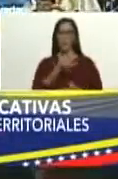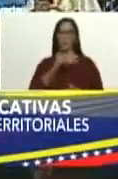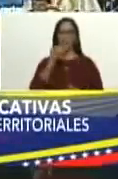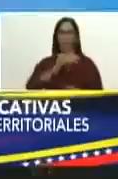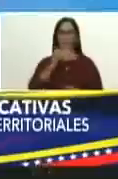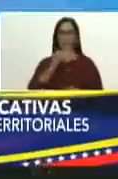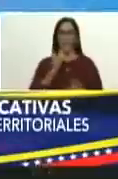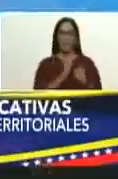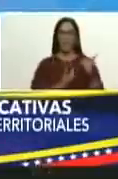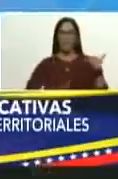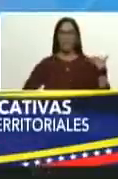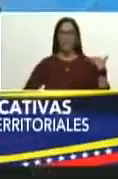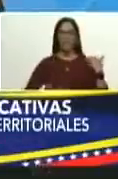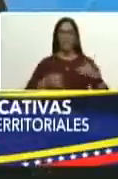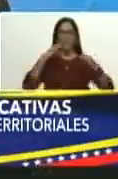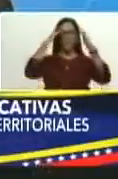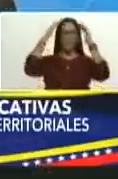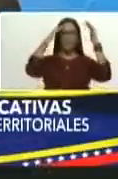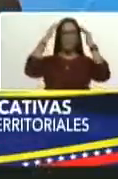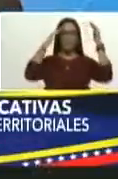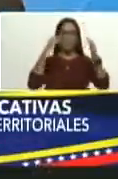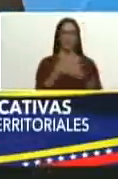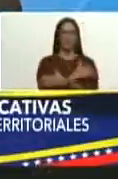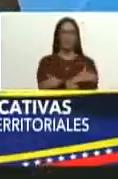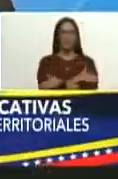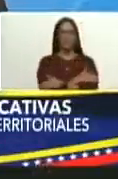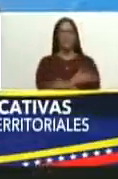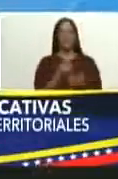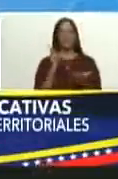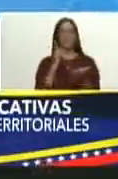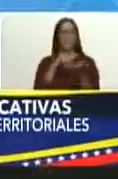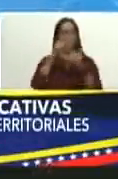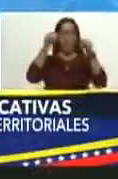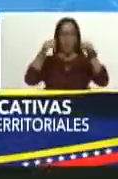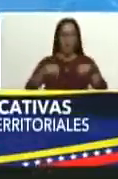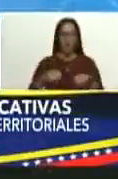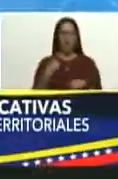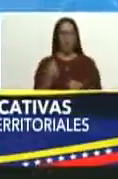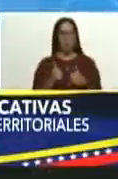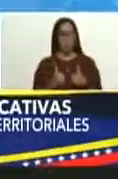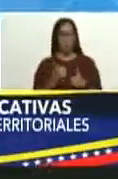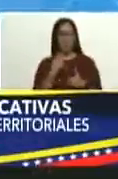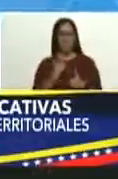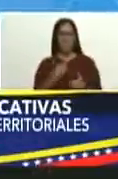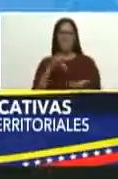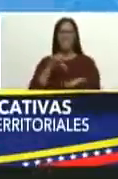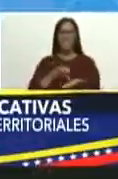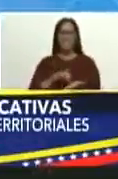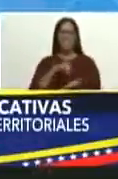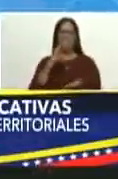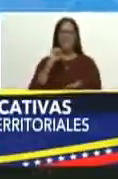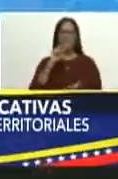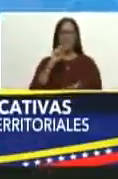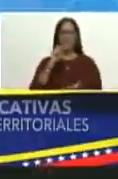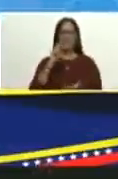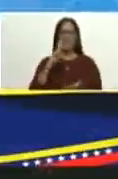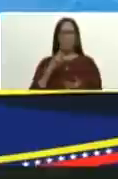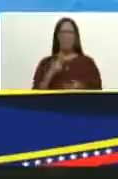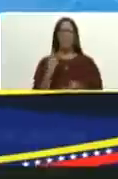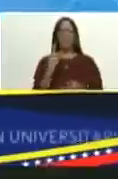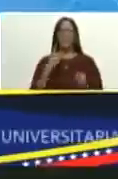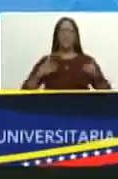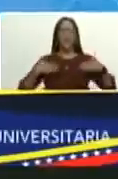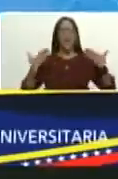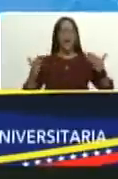tardes, presidente. Un saludo fraterno. Estamos acá, como bien dice, en la sede de CAN-TV con una